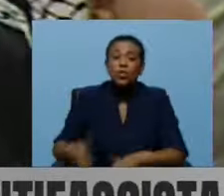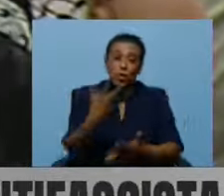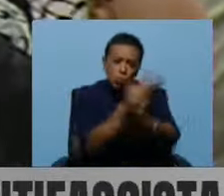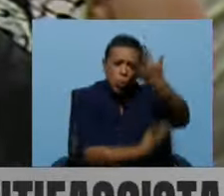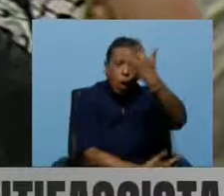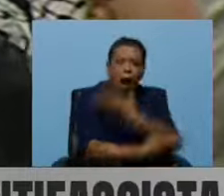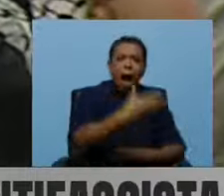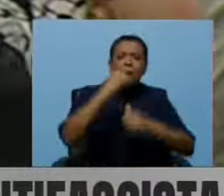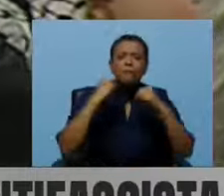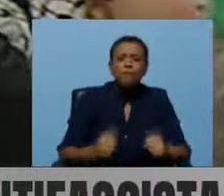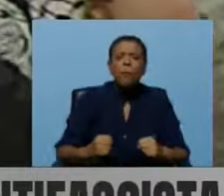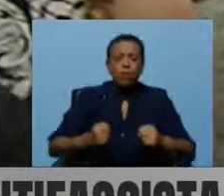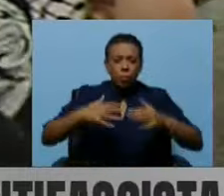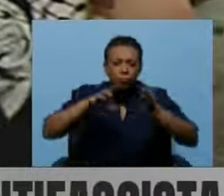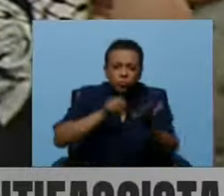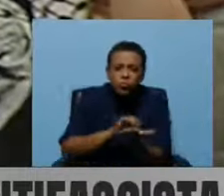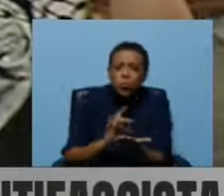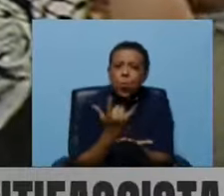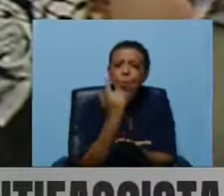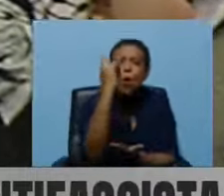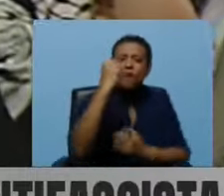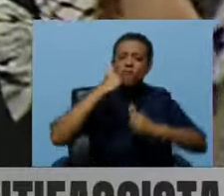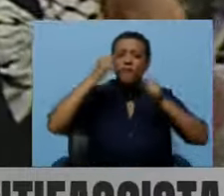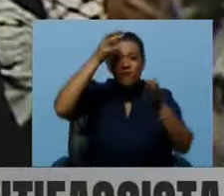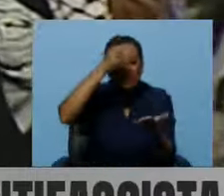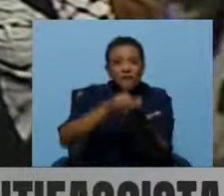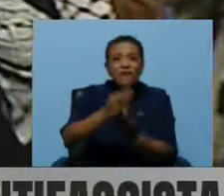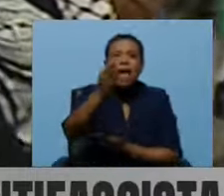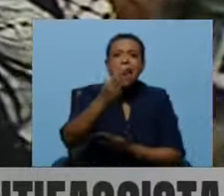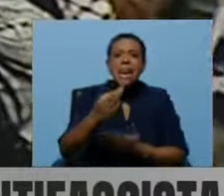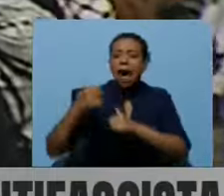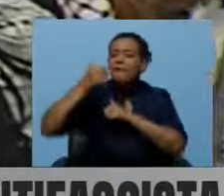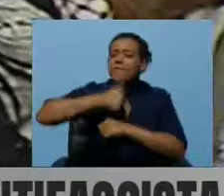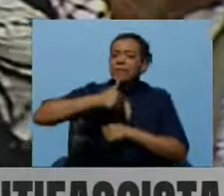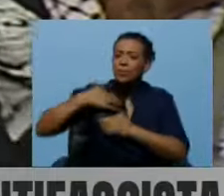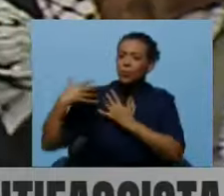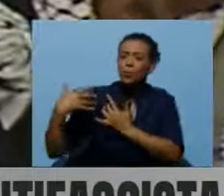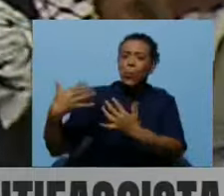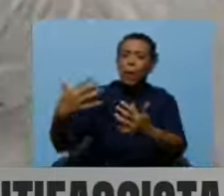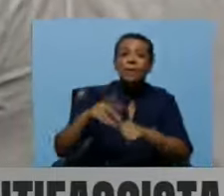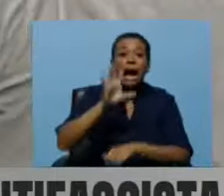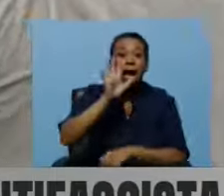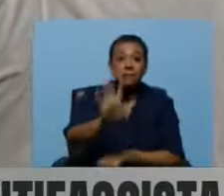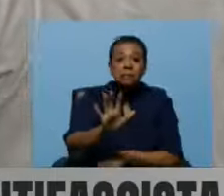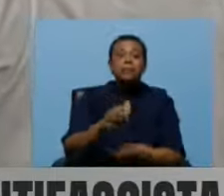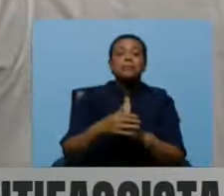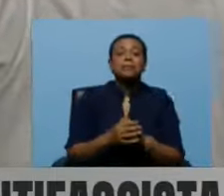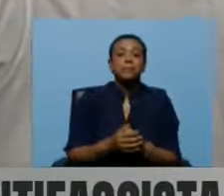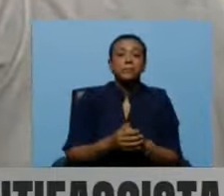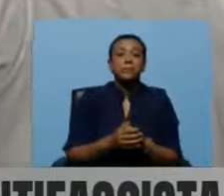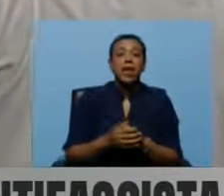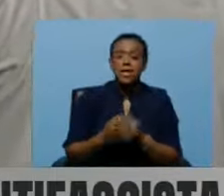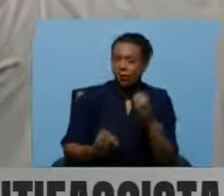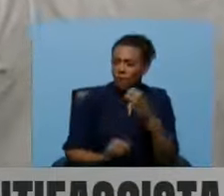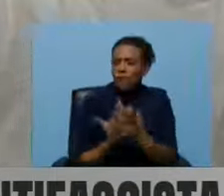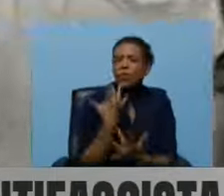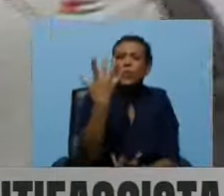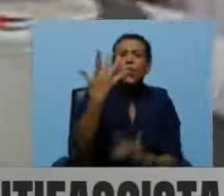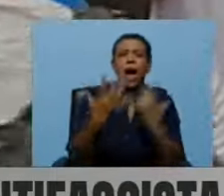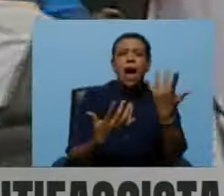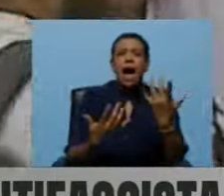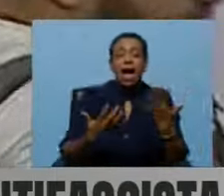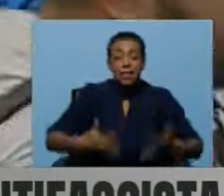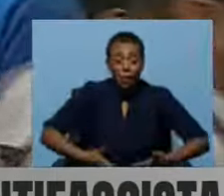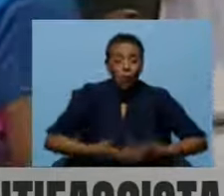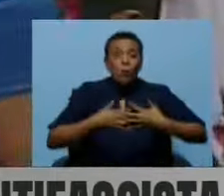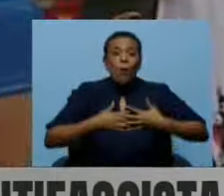sembró las semillas de la fe y la resistencia, y estas florecerán en el